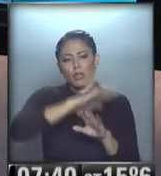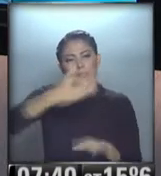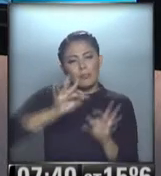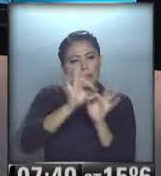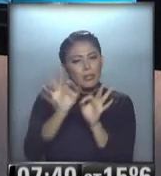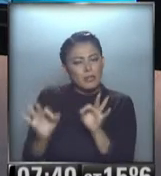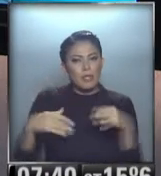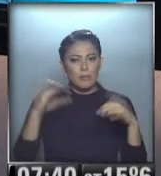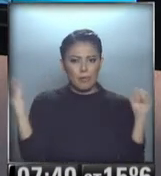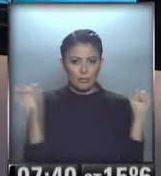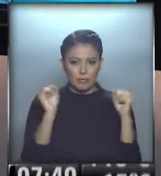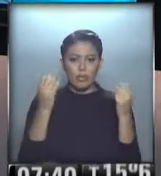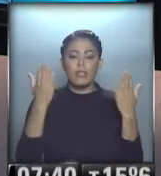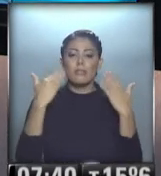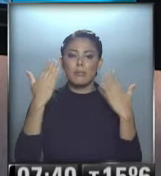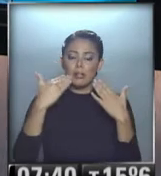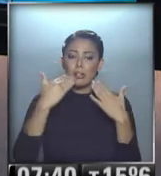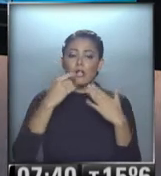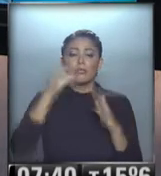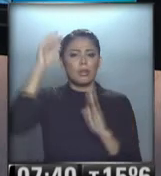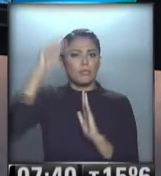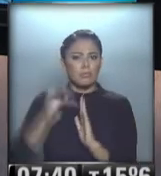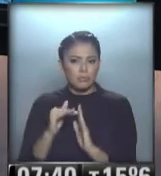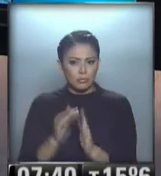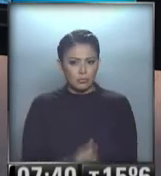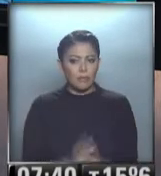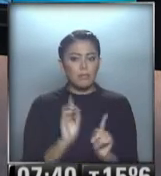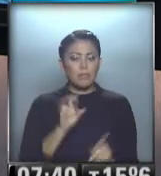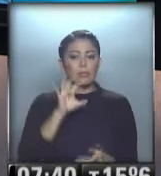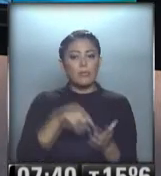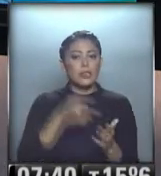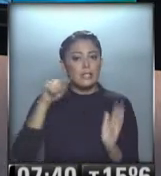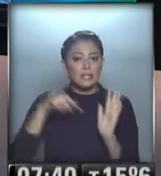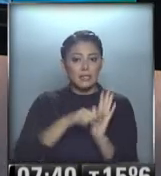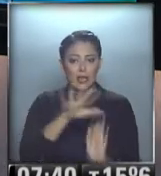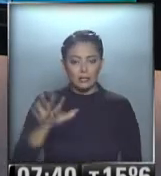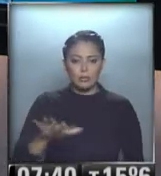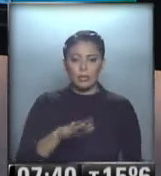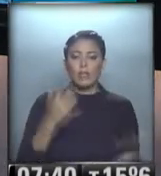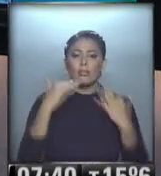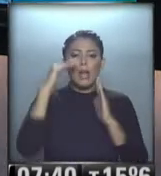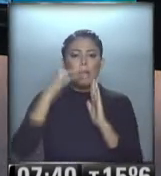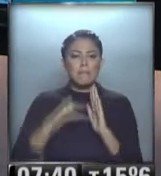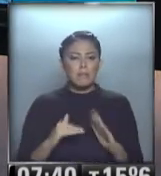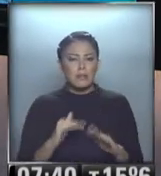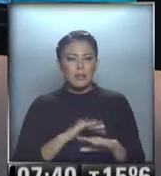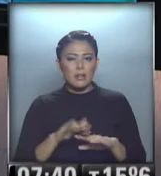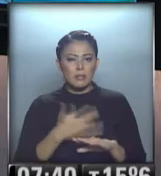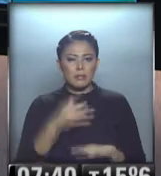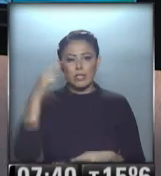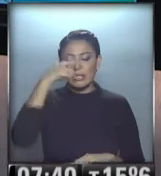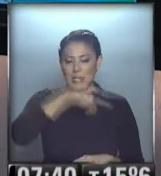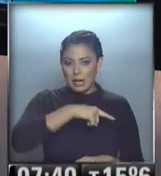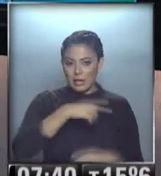de Buenos Aires. Las temperaturas han bajado muchísimo, inclusive, como les contaba, en el centro de Buenos Aires, las temperaturas mínimas anduvieron en el orden de los 7 grados